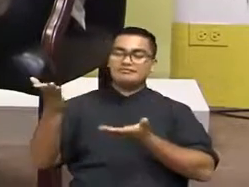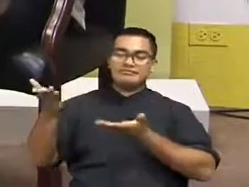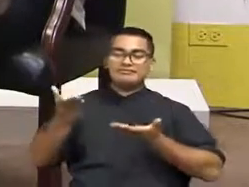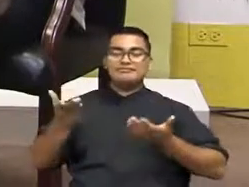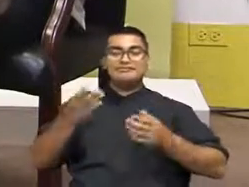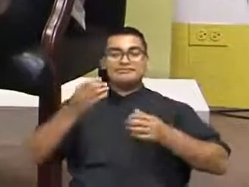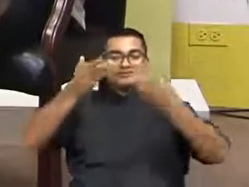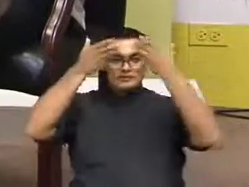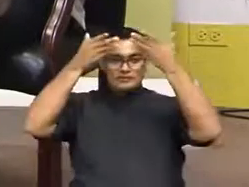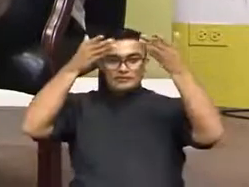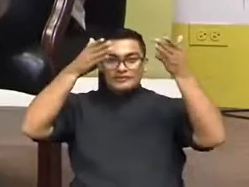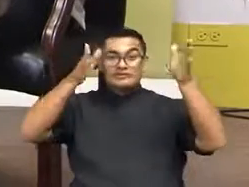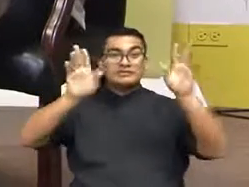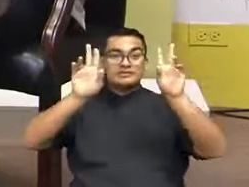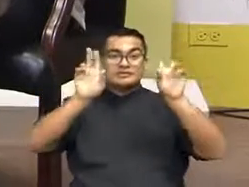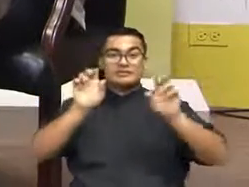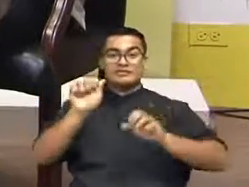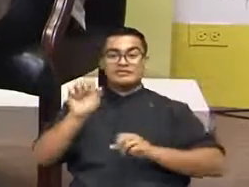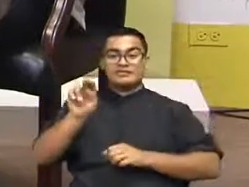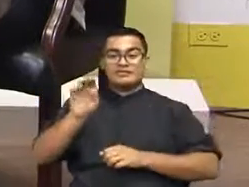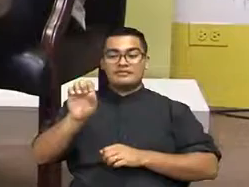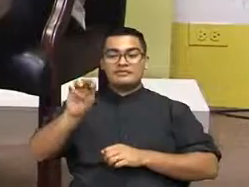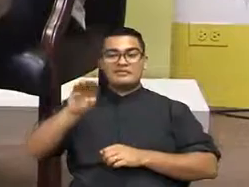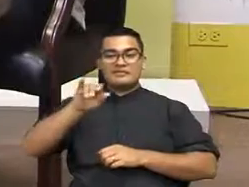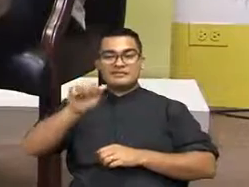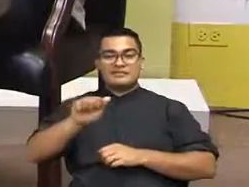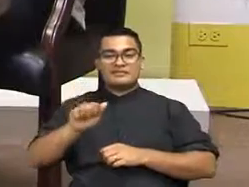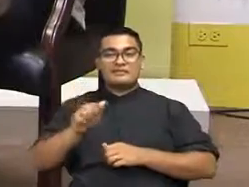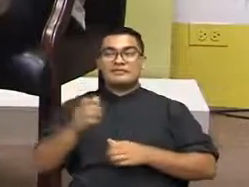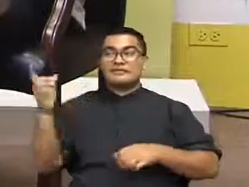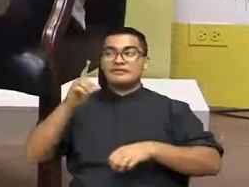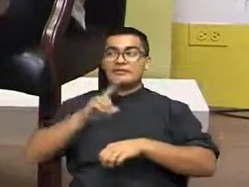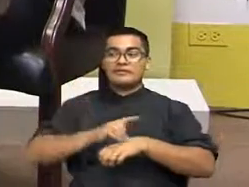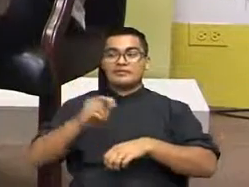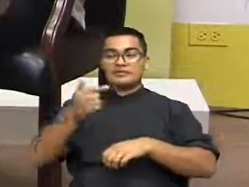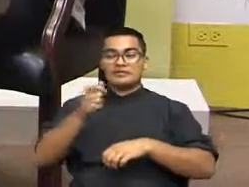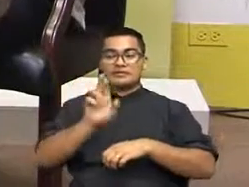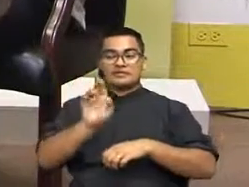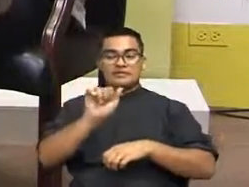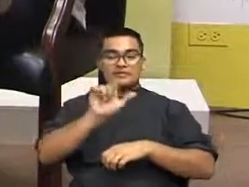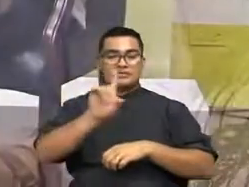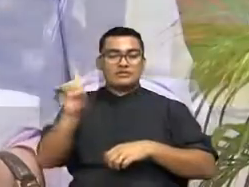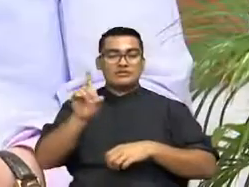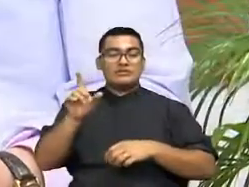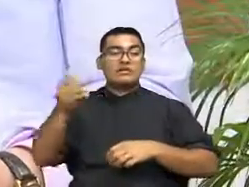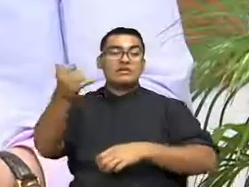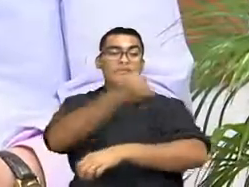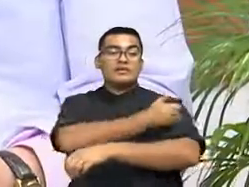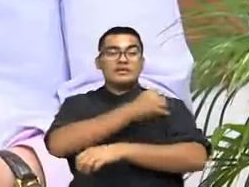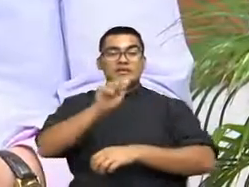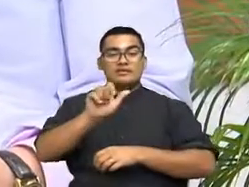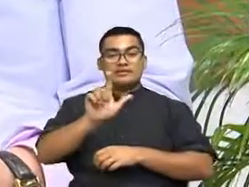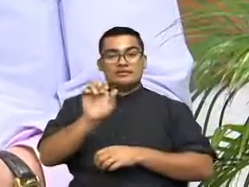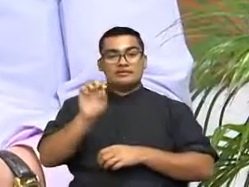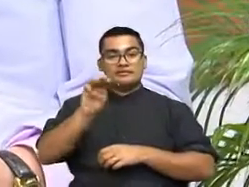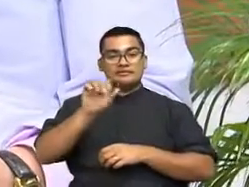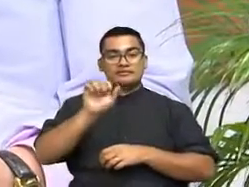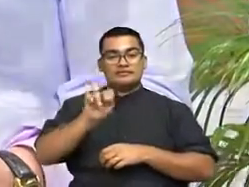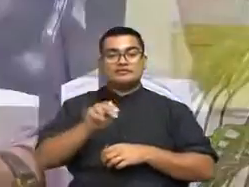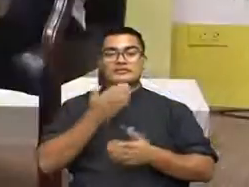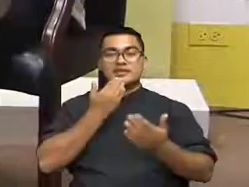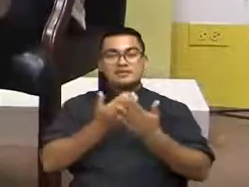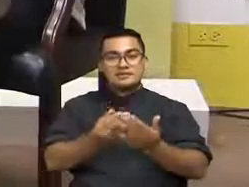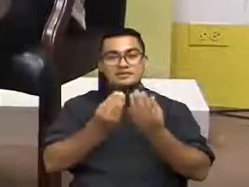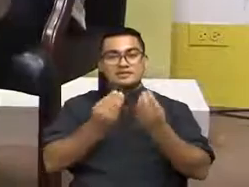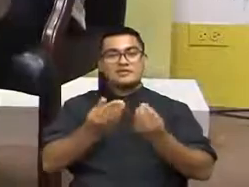su valioso conocimiento sobre lo que es la anemia. Es el doctor Gerald Vázquez, pediatra del Hospital Alemán Nicaragüense. Gracias,